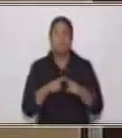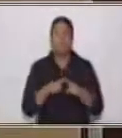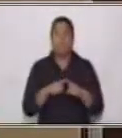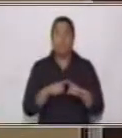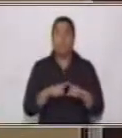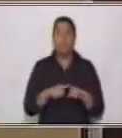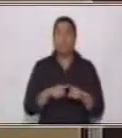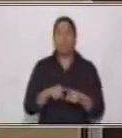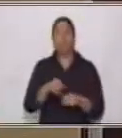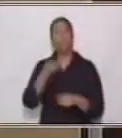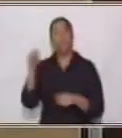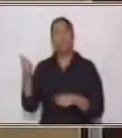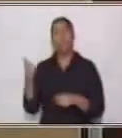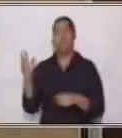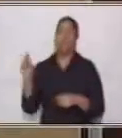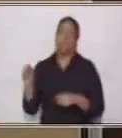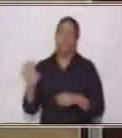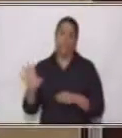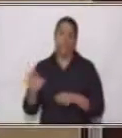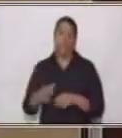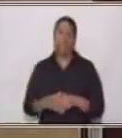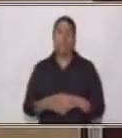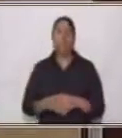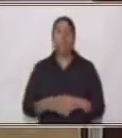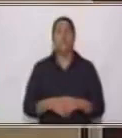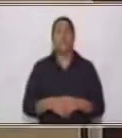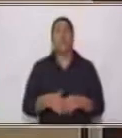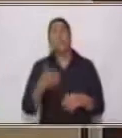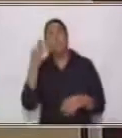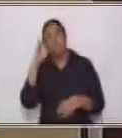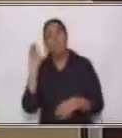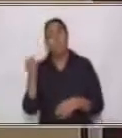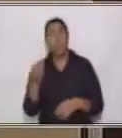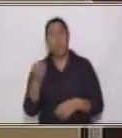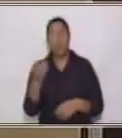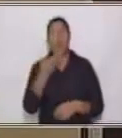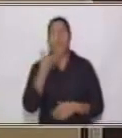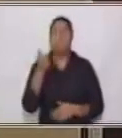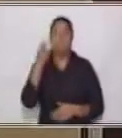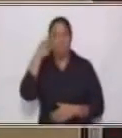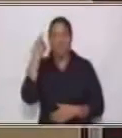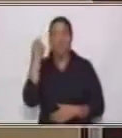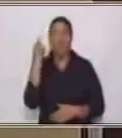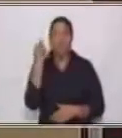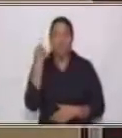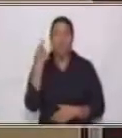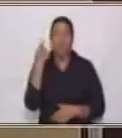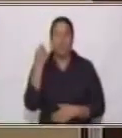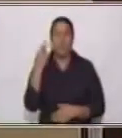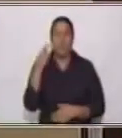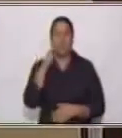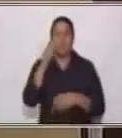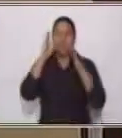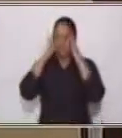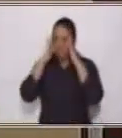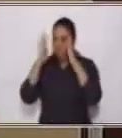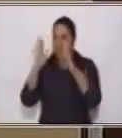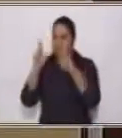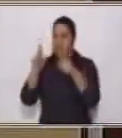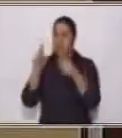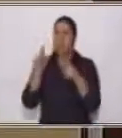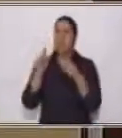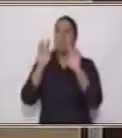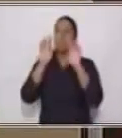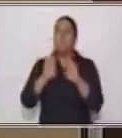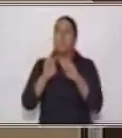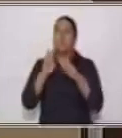texto, para crear una mejor comprensión y atraer la atención del lector. Pero en la conclusión no se debe repetir lo ya